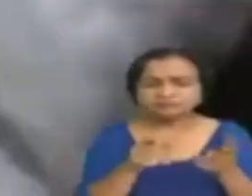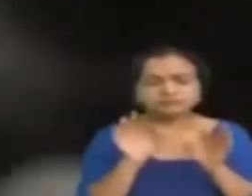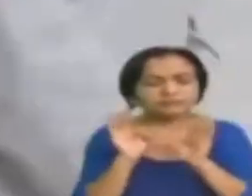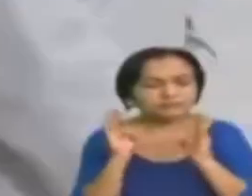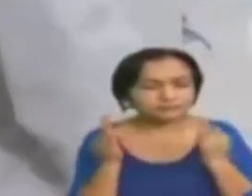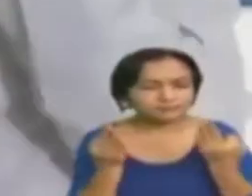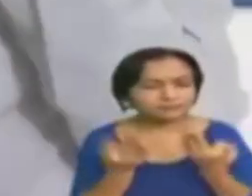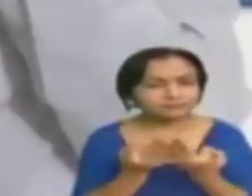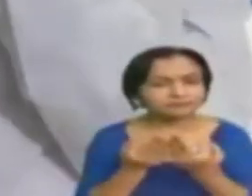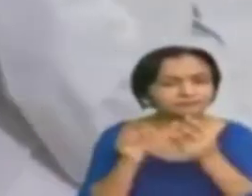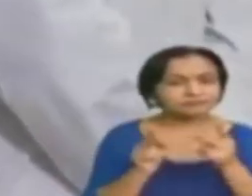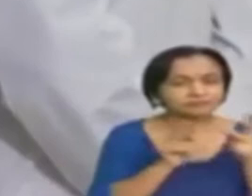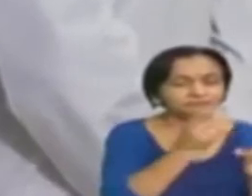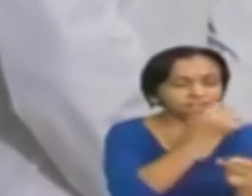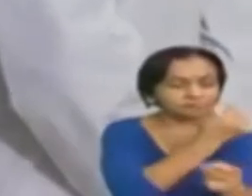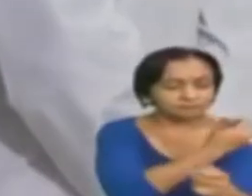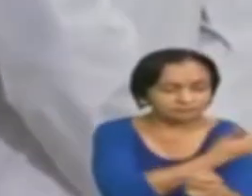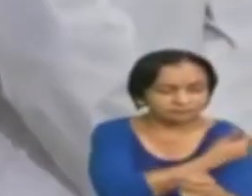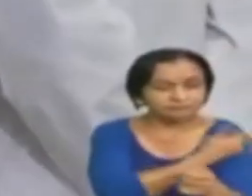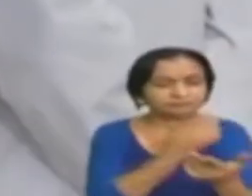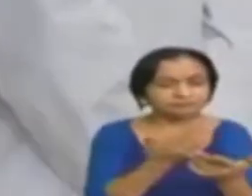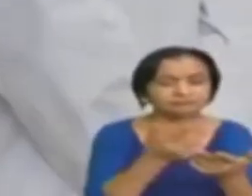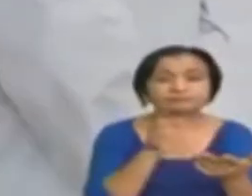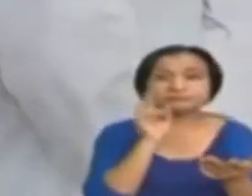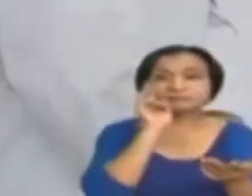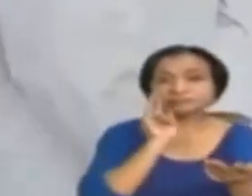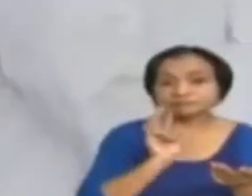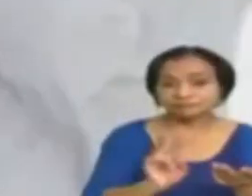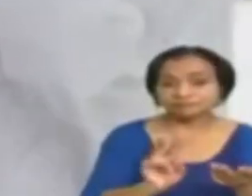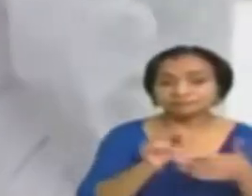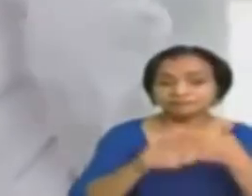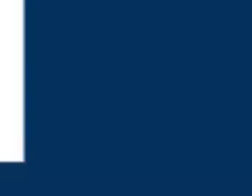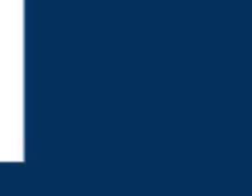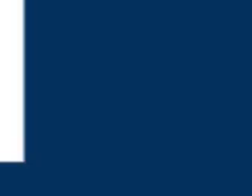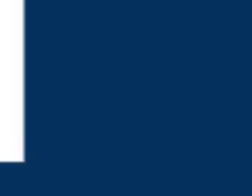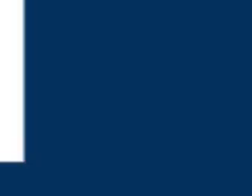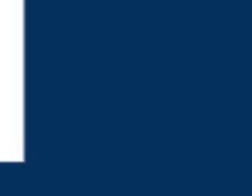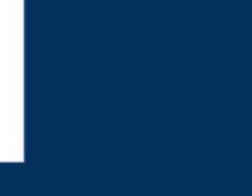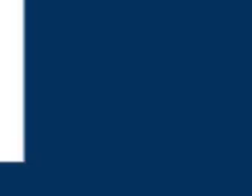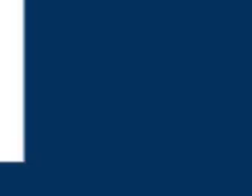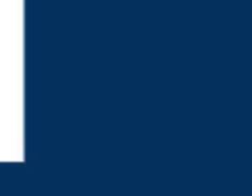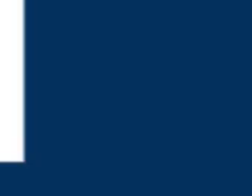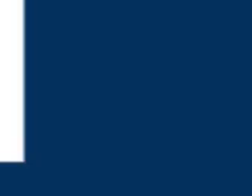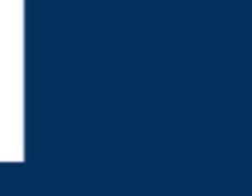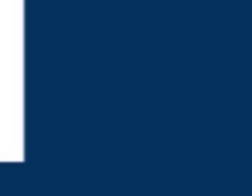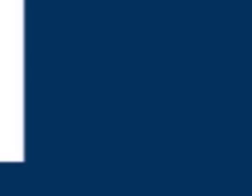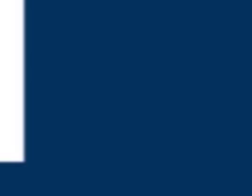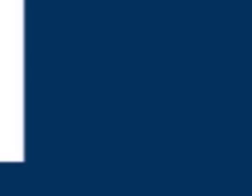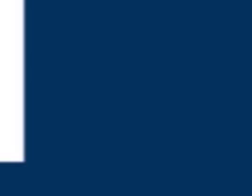en Huaspán, otro puesto de vacunación en otro punto del hospital, en Bilbo y Puerto